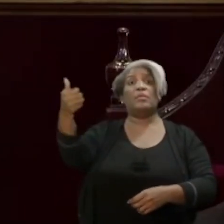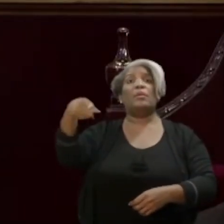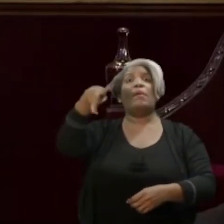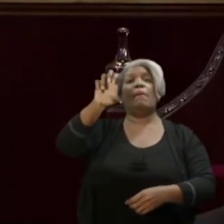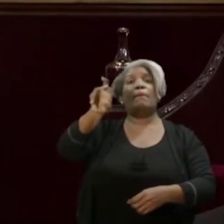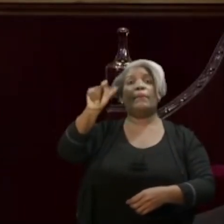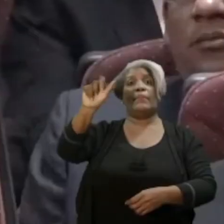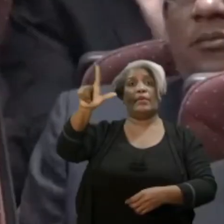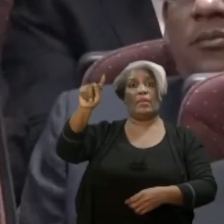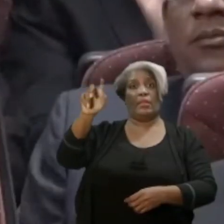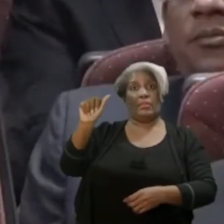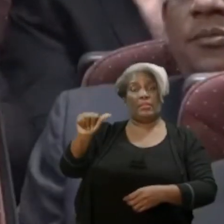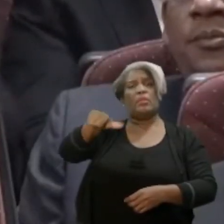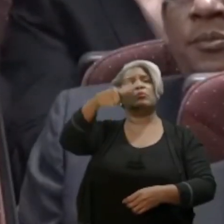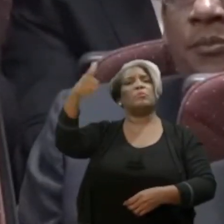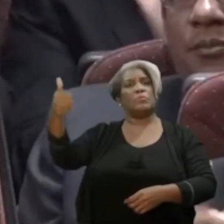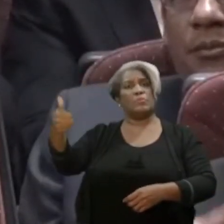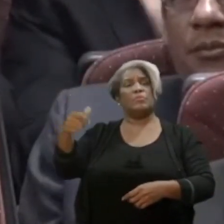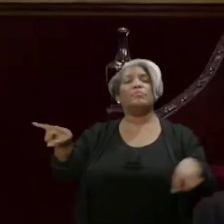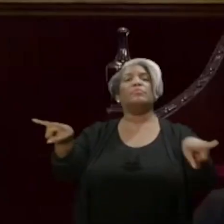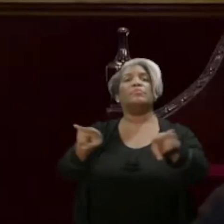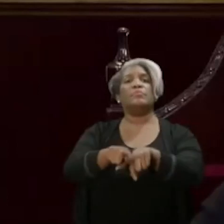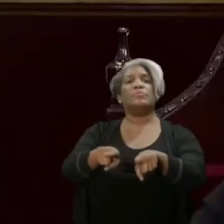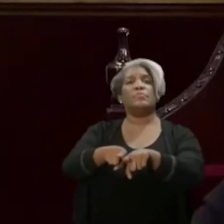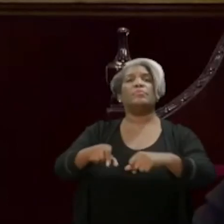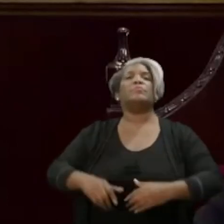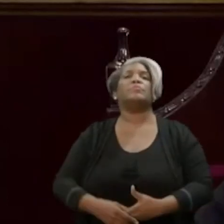ASO. También se procedió